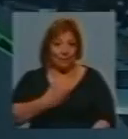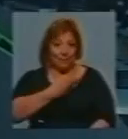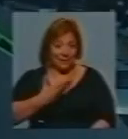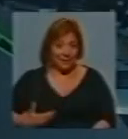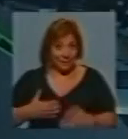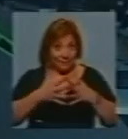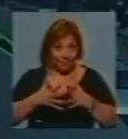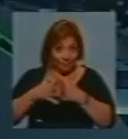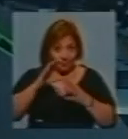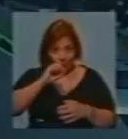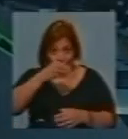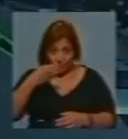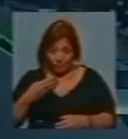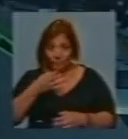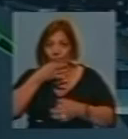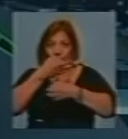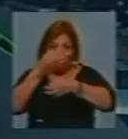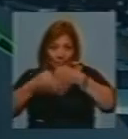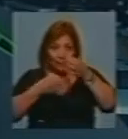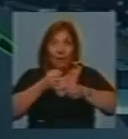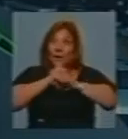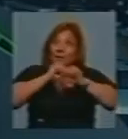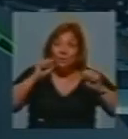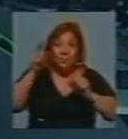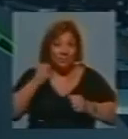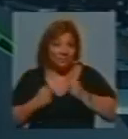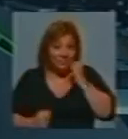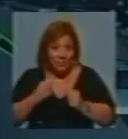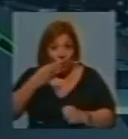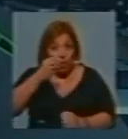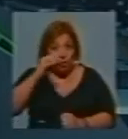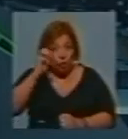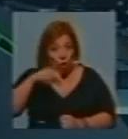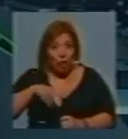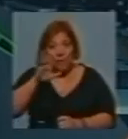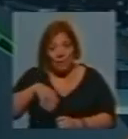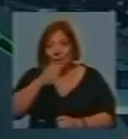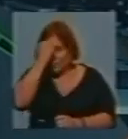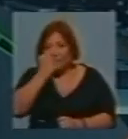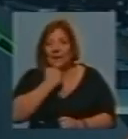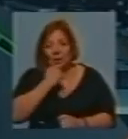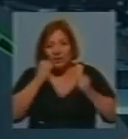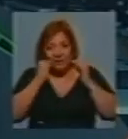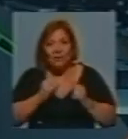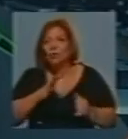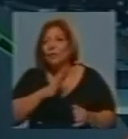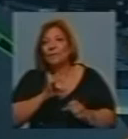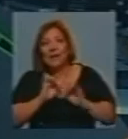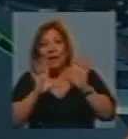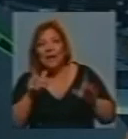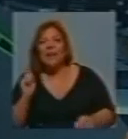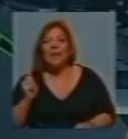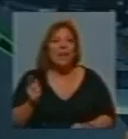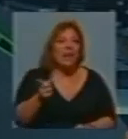presidente de Estados Unidos, Barack Obama, afirmó que las explosiones en la maratón de Boston fueron un acto terrorista y admitió que aún no hay pistas sobre él o